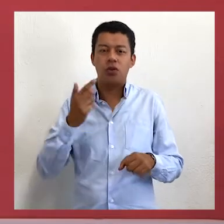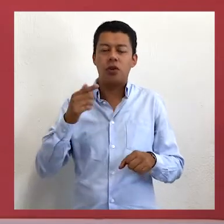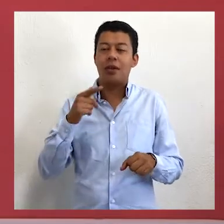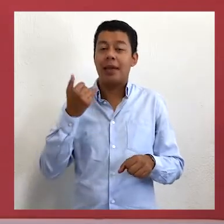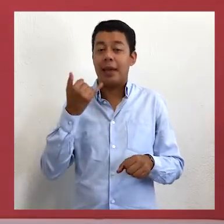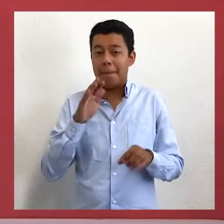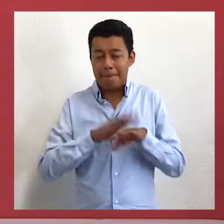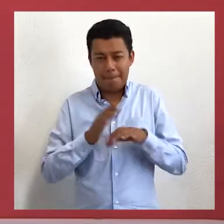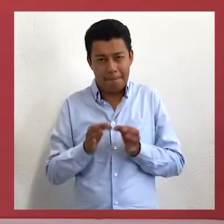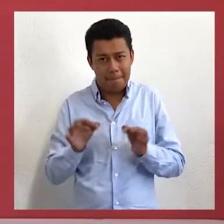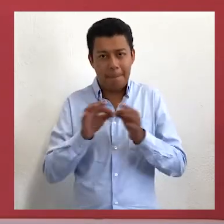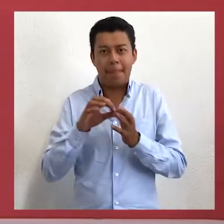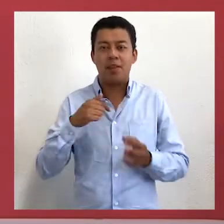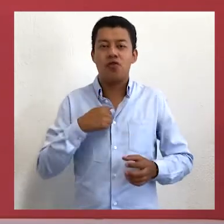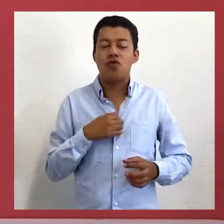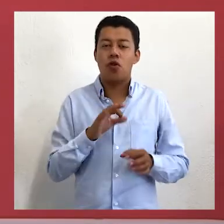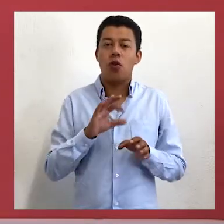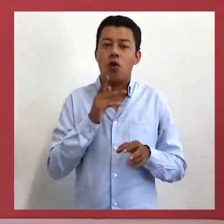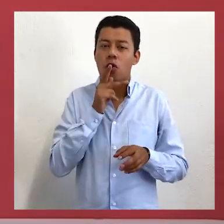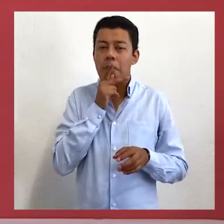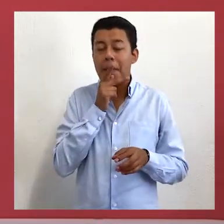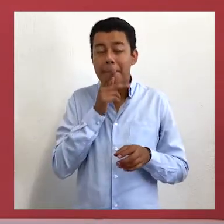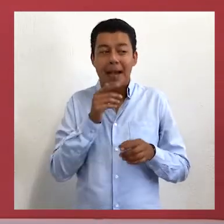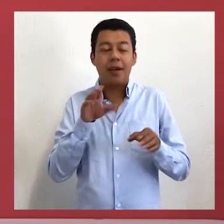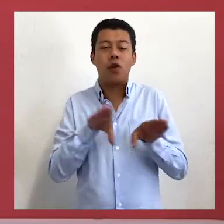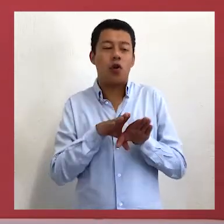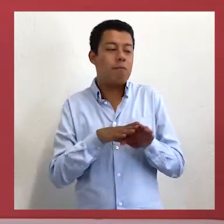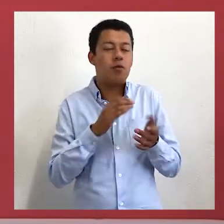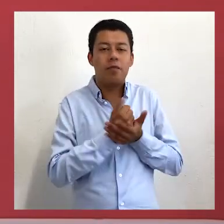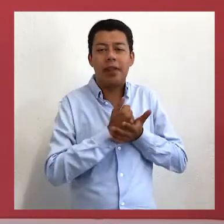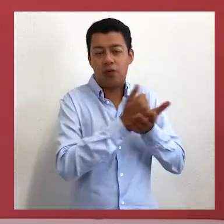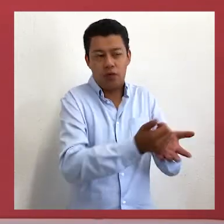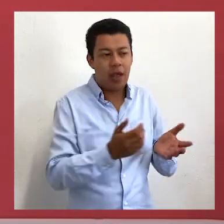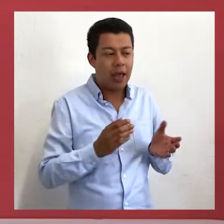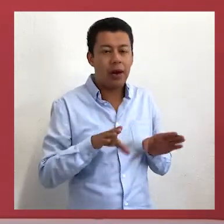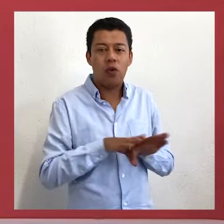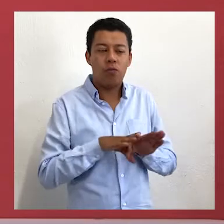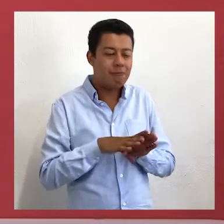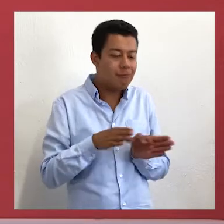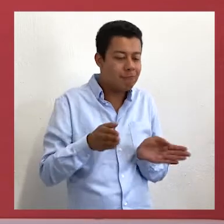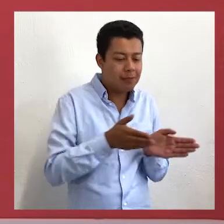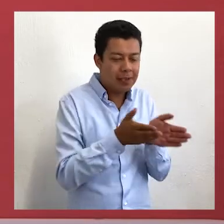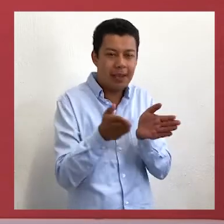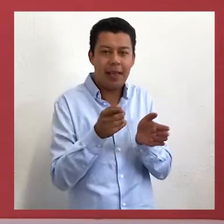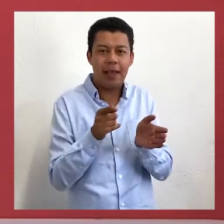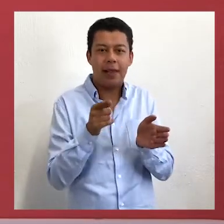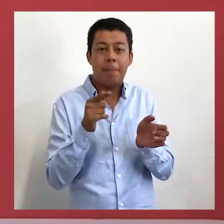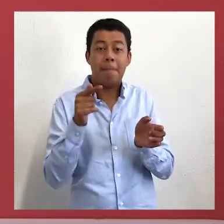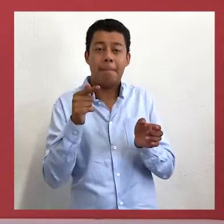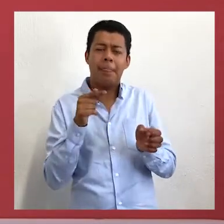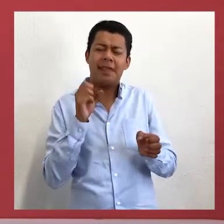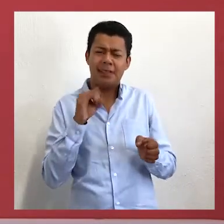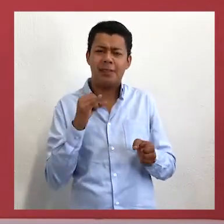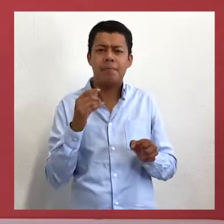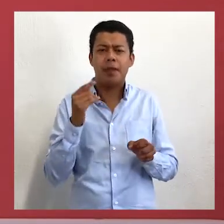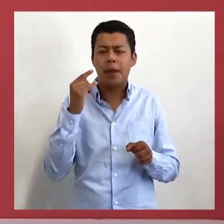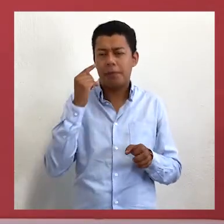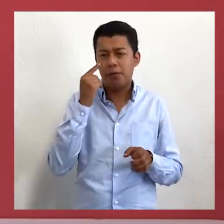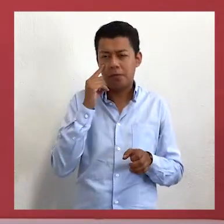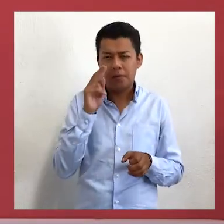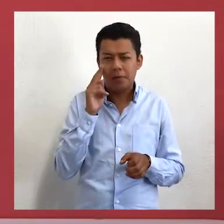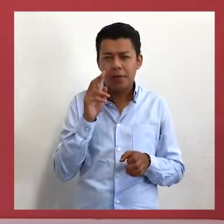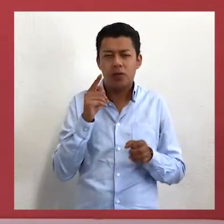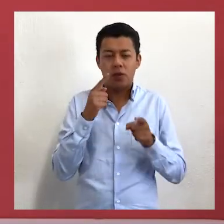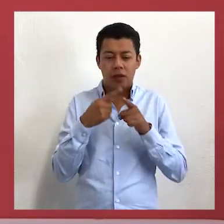como padre, ¿qué puedo hacer? ¿Cómo lo puedo orientar? ¿Cómo lo puedo ayudar? Hemos oído o incluso nosotros hecho esos